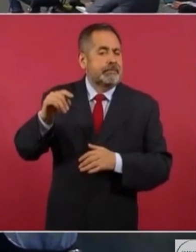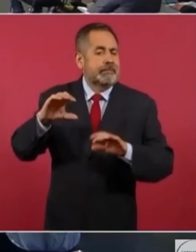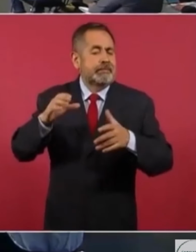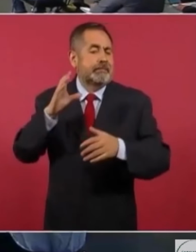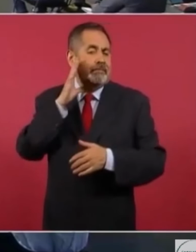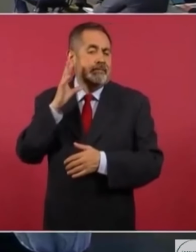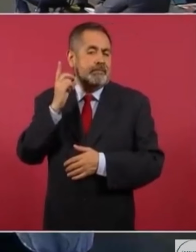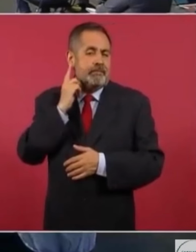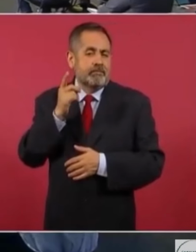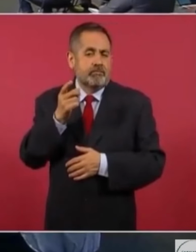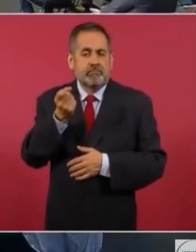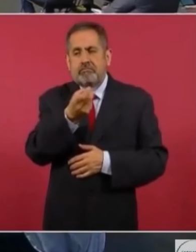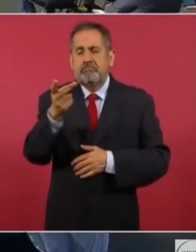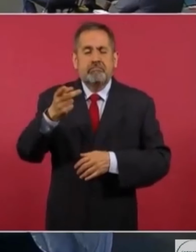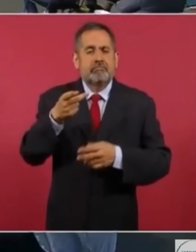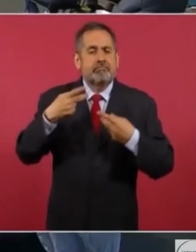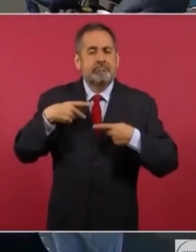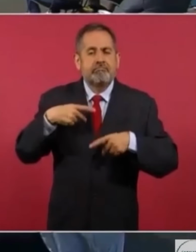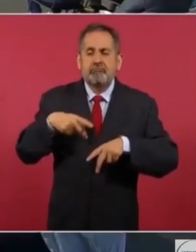uno sentado ahí